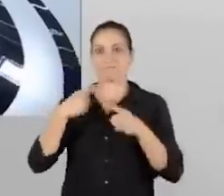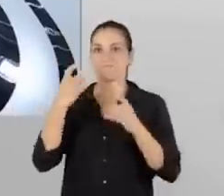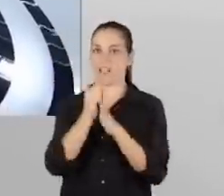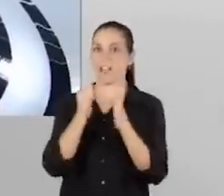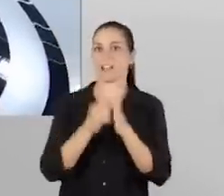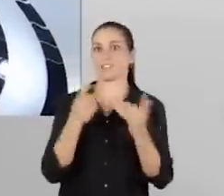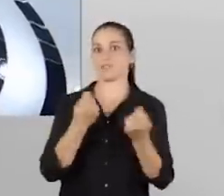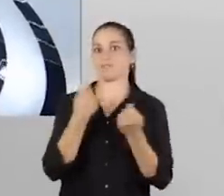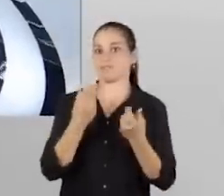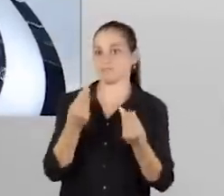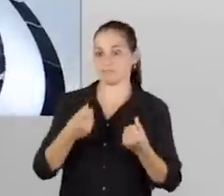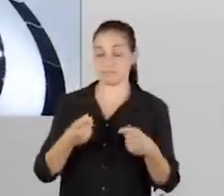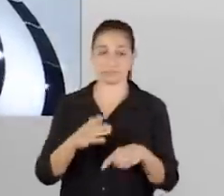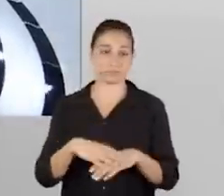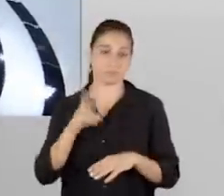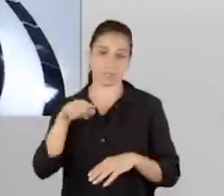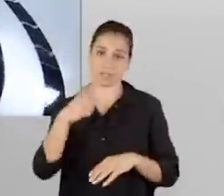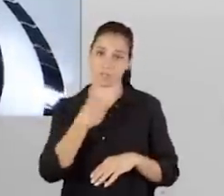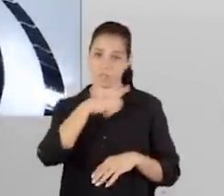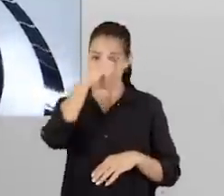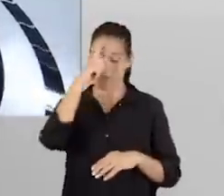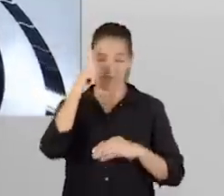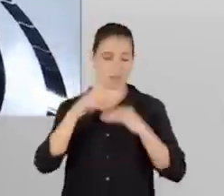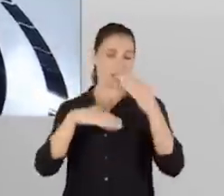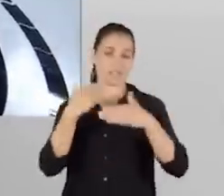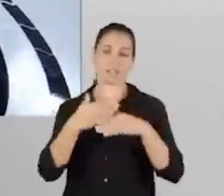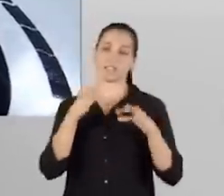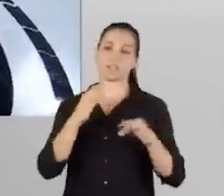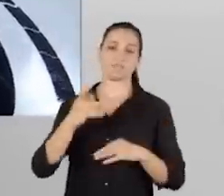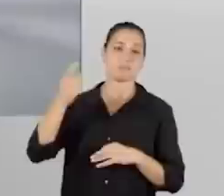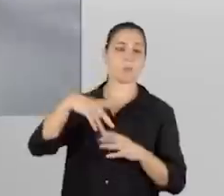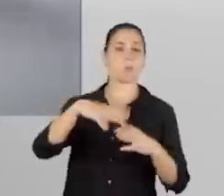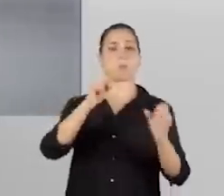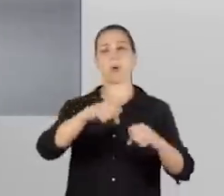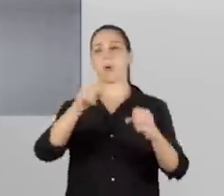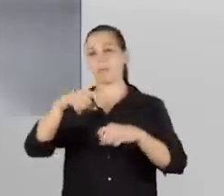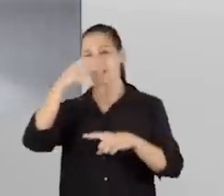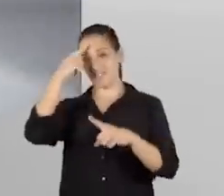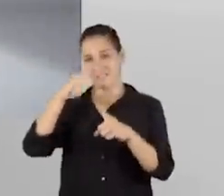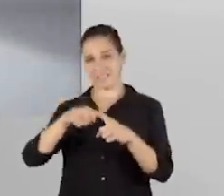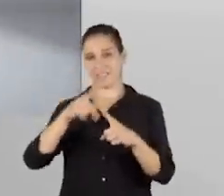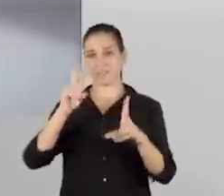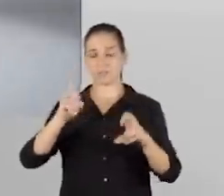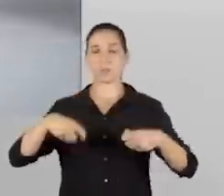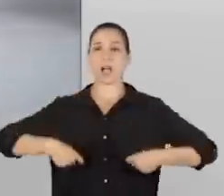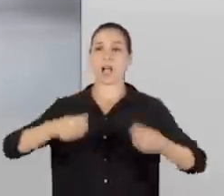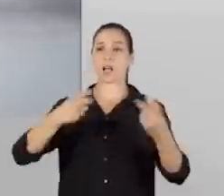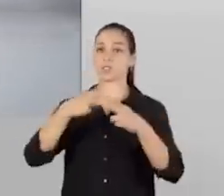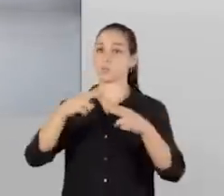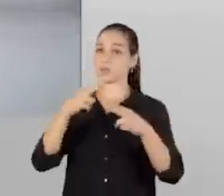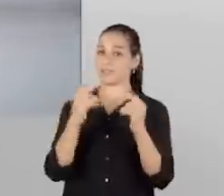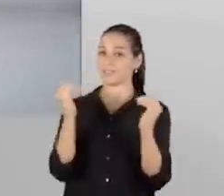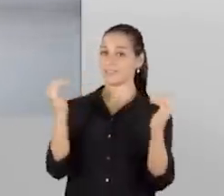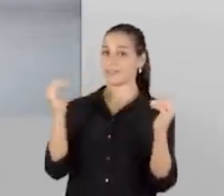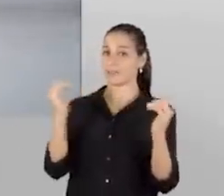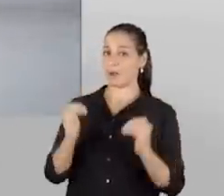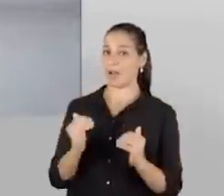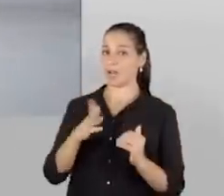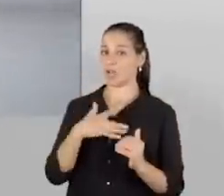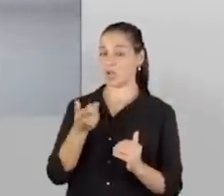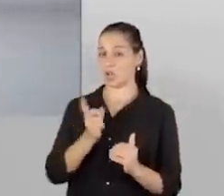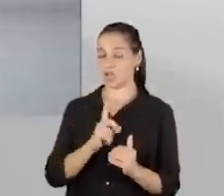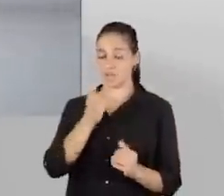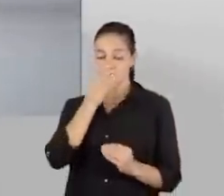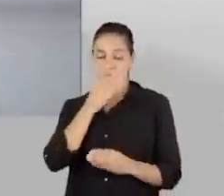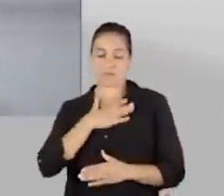difícil sacar en Madrid adelante todos ellos tienen un pacto para no reducir el gasto político no quieren reducir su bienestar pero un